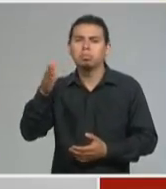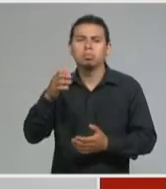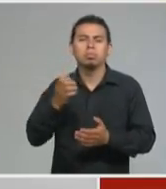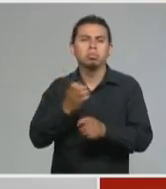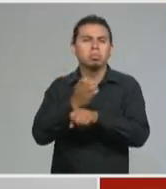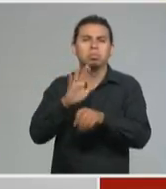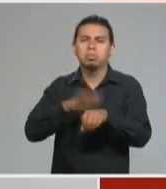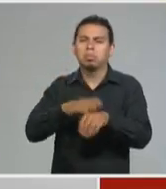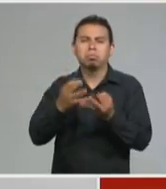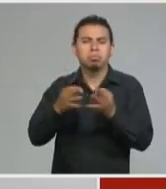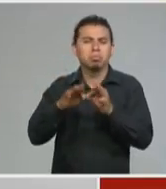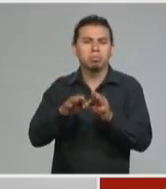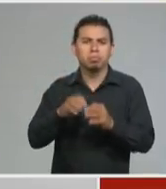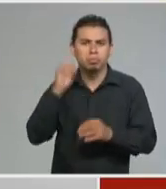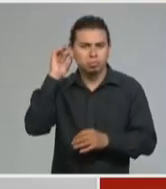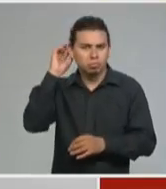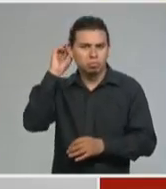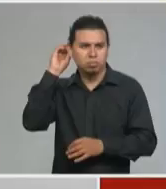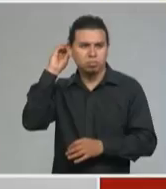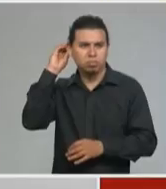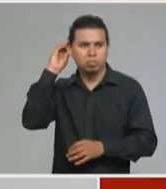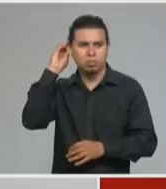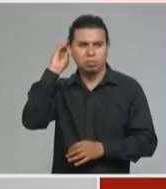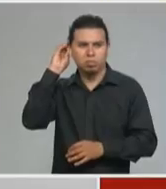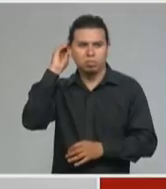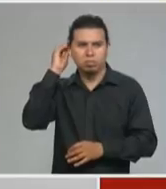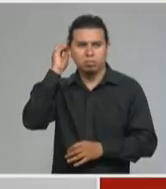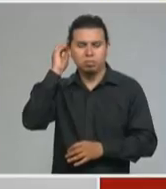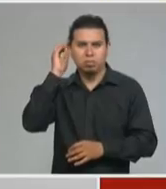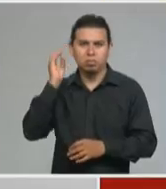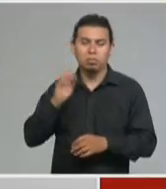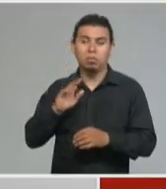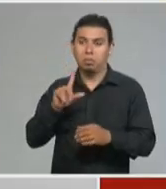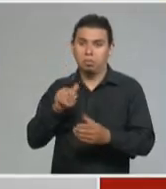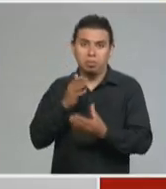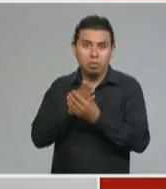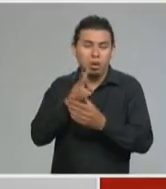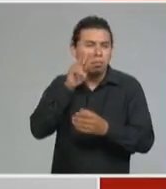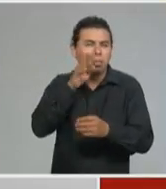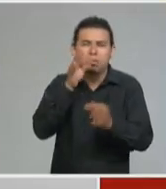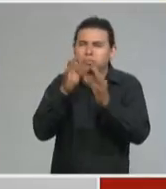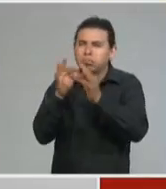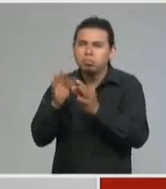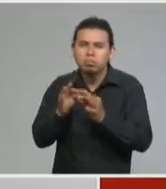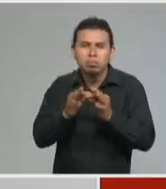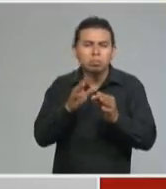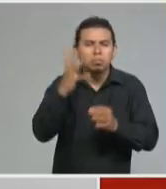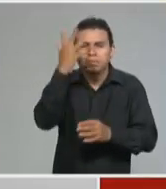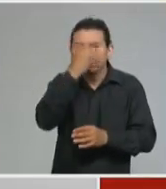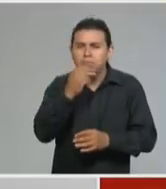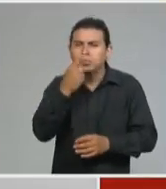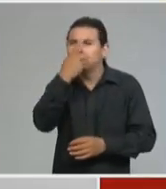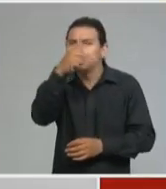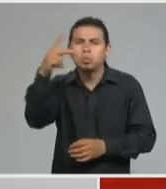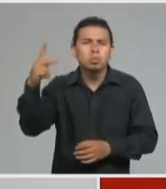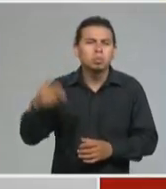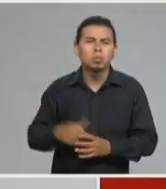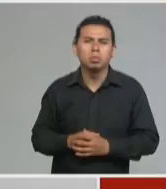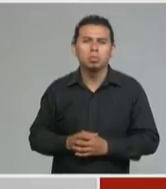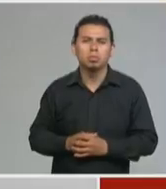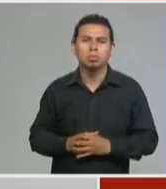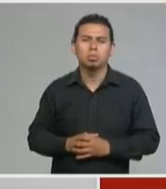del país y en donde sintió, con intolerable precisión, la belleza simplemente de